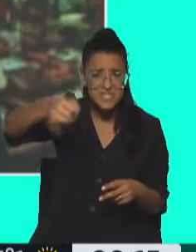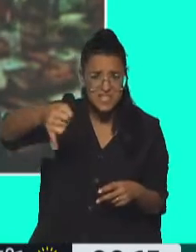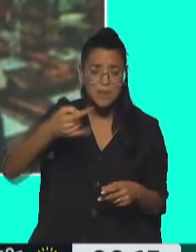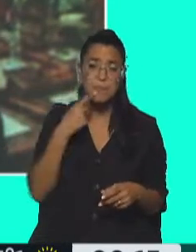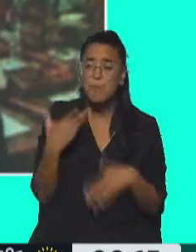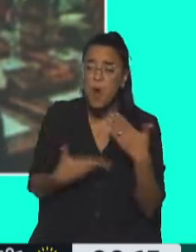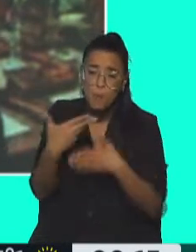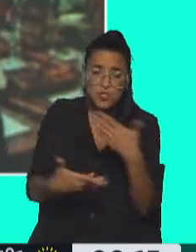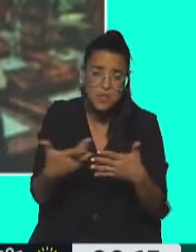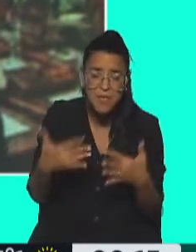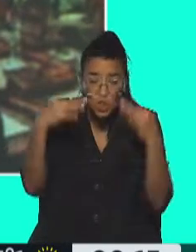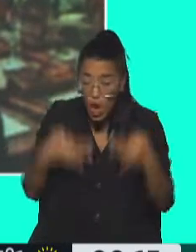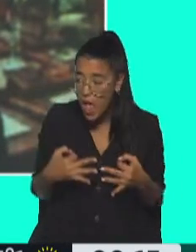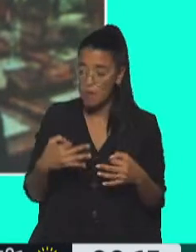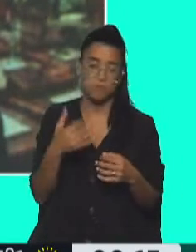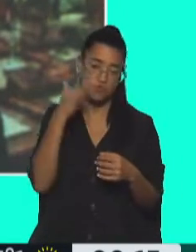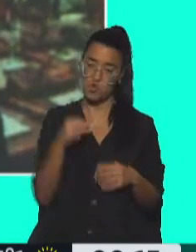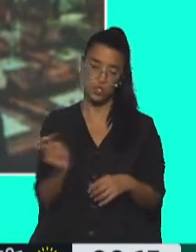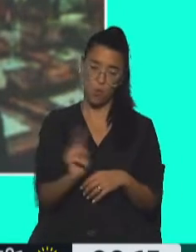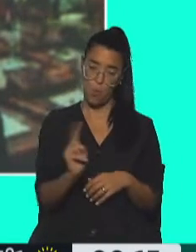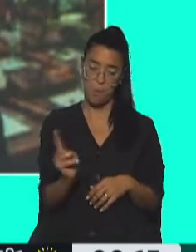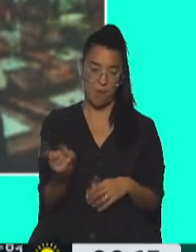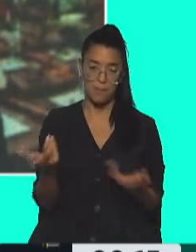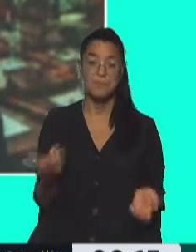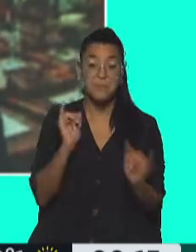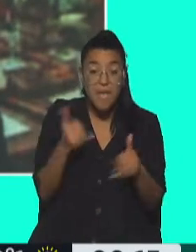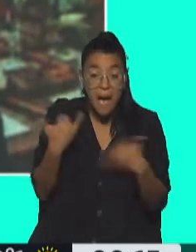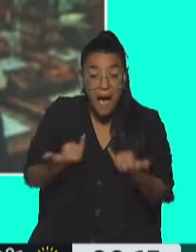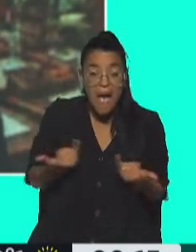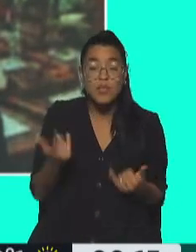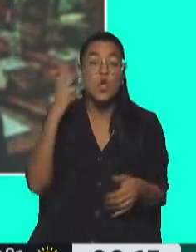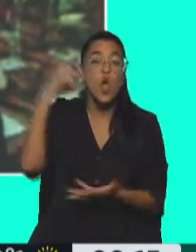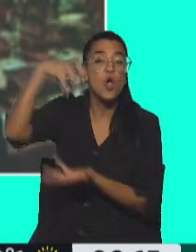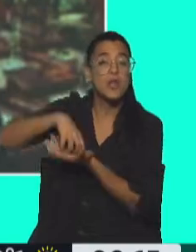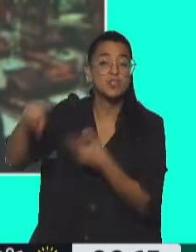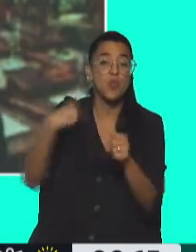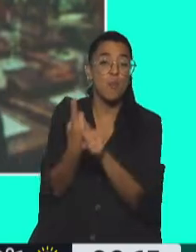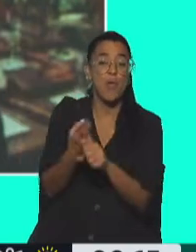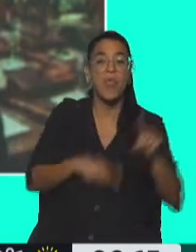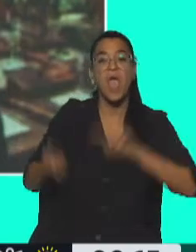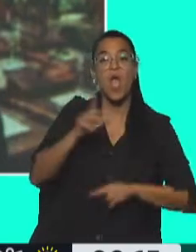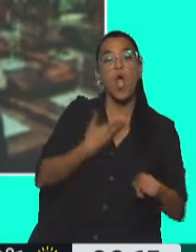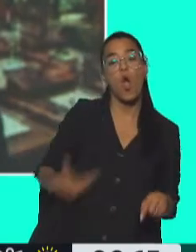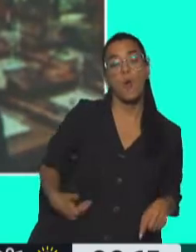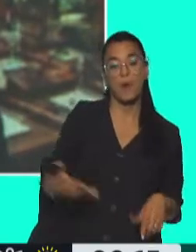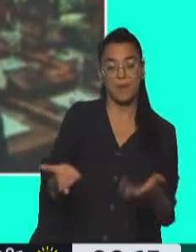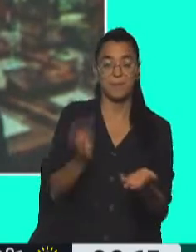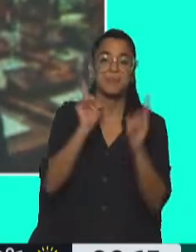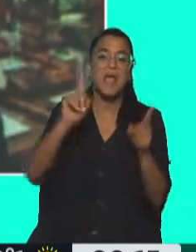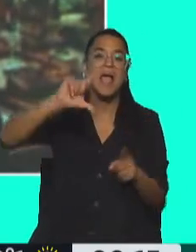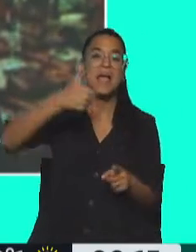el procedimiento legal no se cumplió. De hecho, sí estaba ocurriendo. El Congreso no lo estaba dejando gobernar. Recordemos quién es Castillo, ¿no?